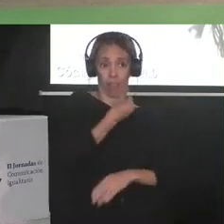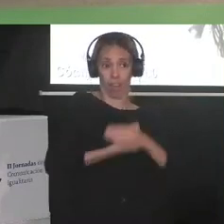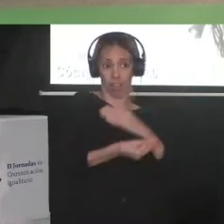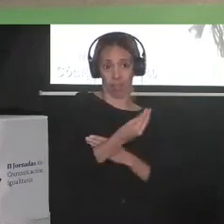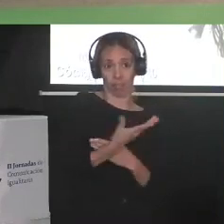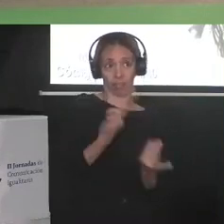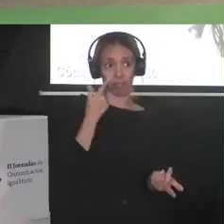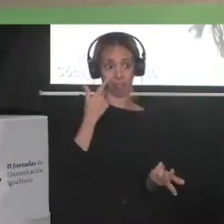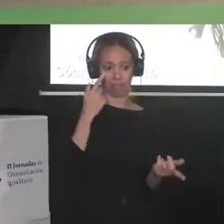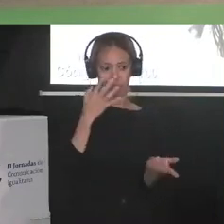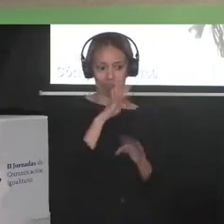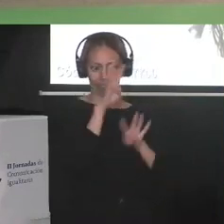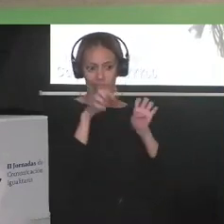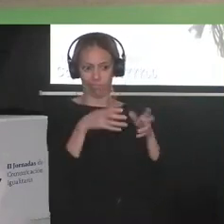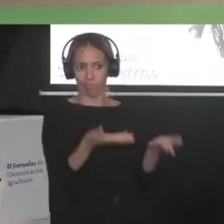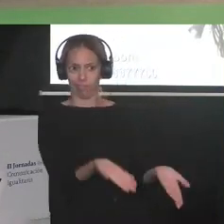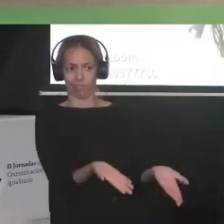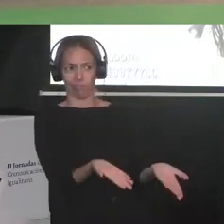Bueno,